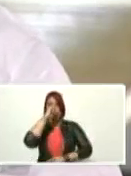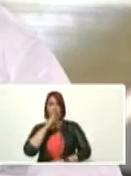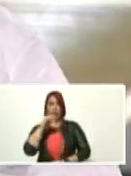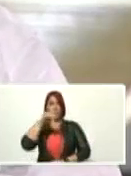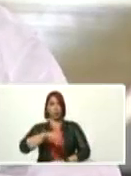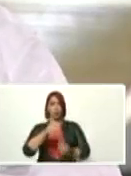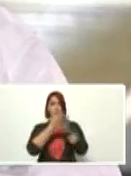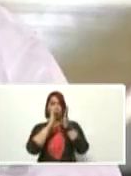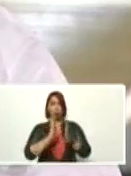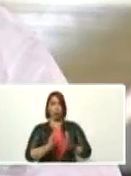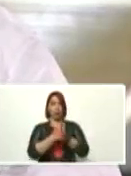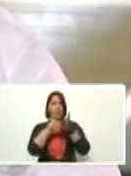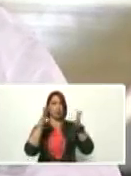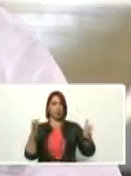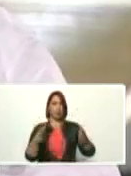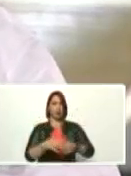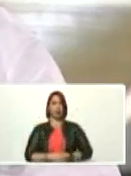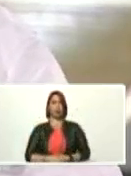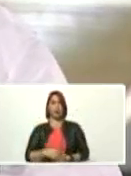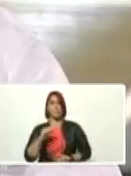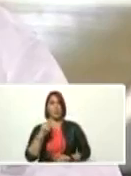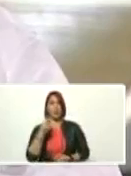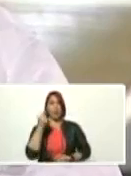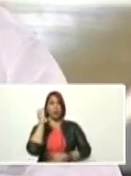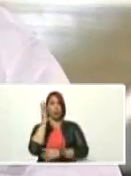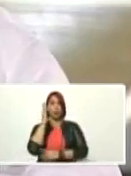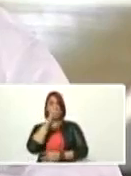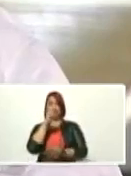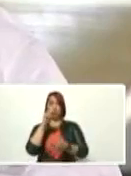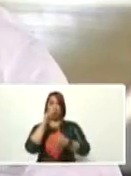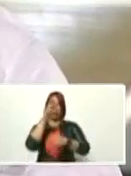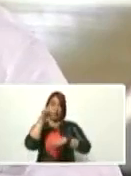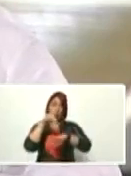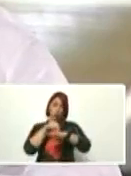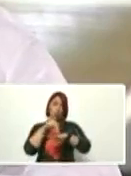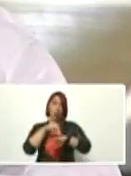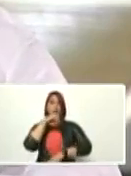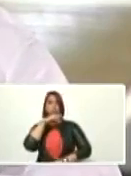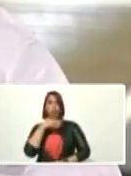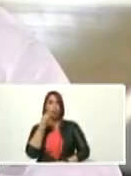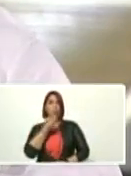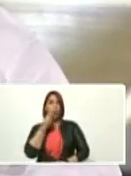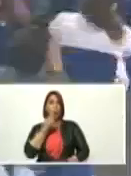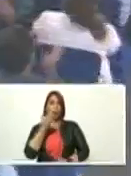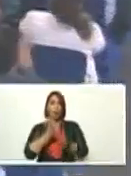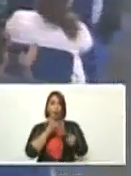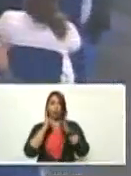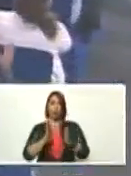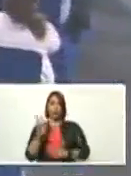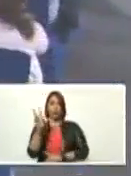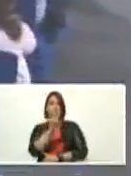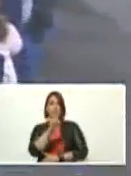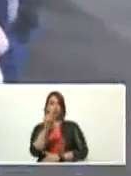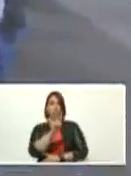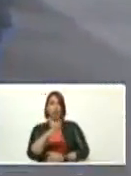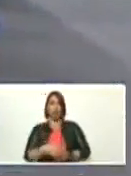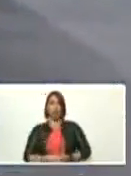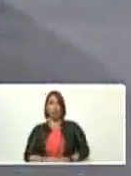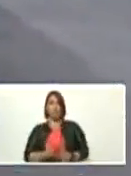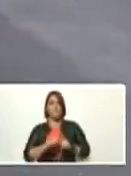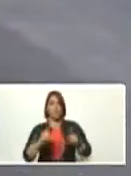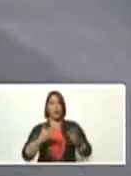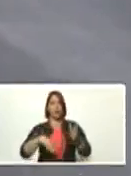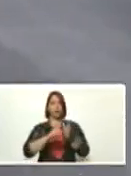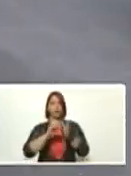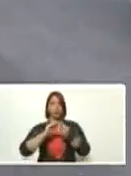escolar, el primer Congreso Nacional de Historia de los Jóvenes Estudiantes de Venezuela para